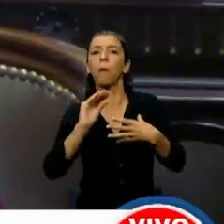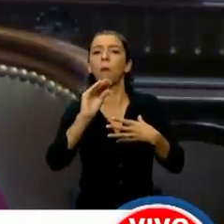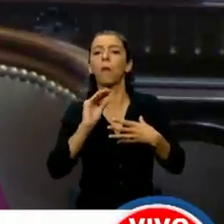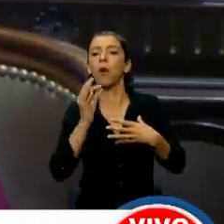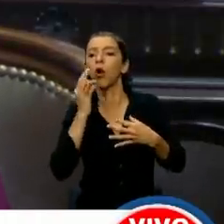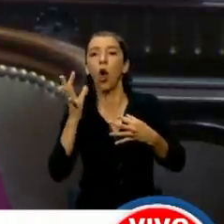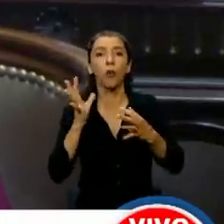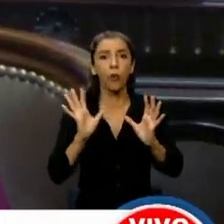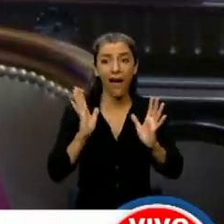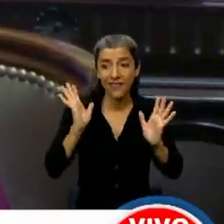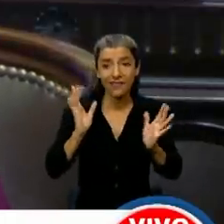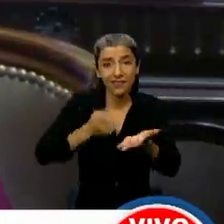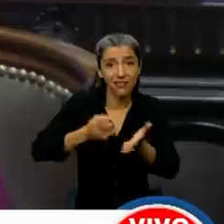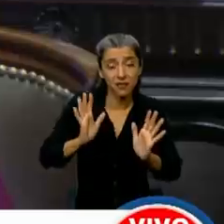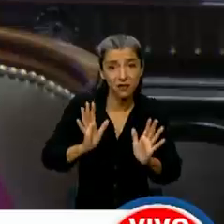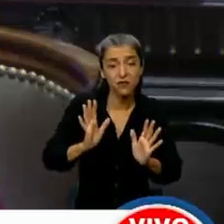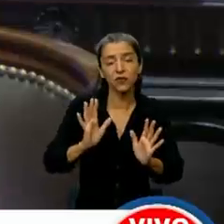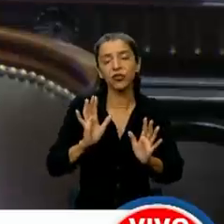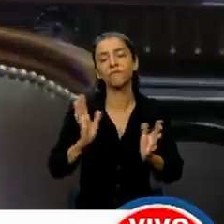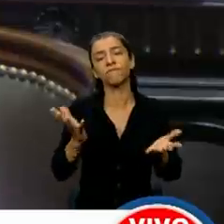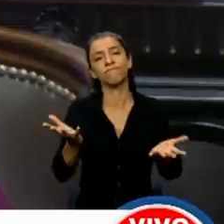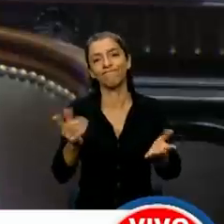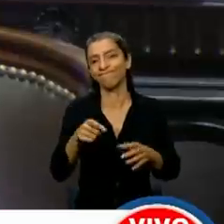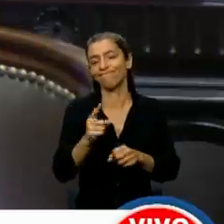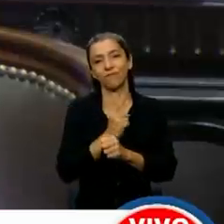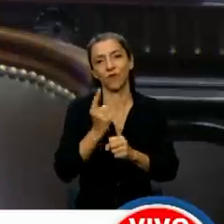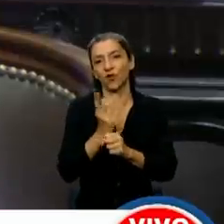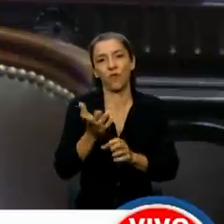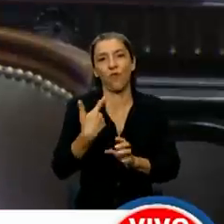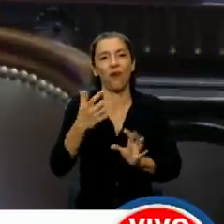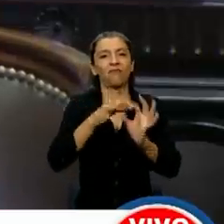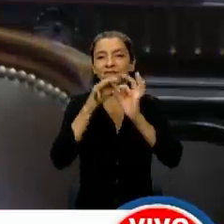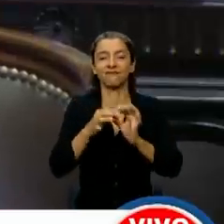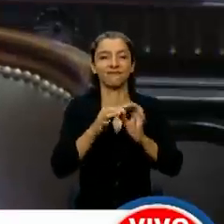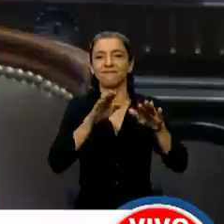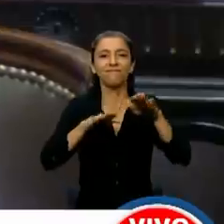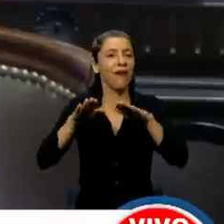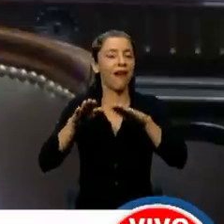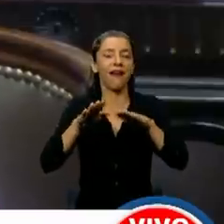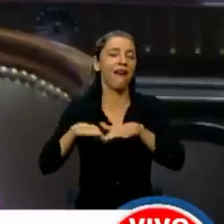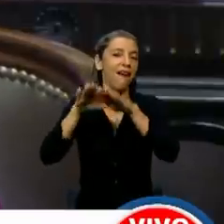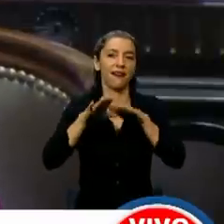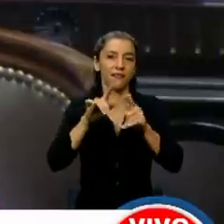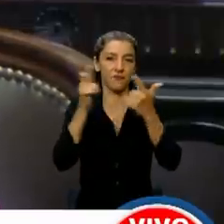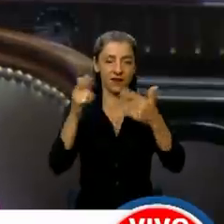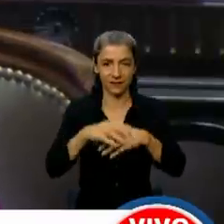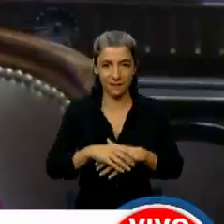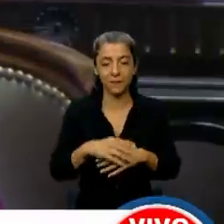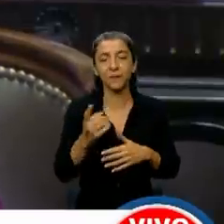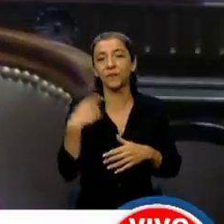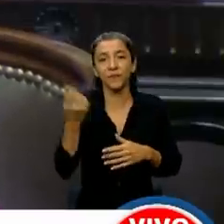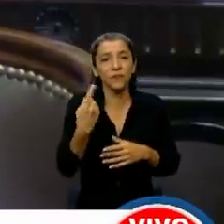discrecional los correntinos tenemos miles de con poblanos fuera de nuestra provincia